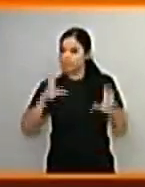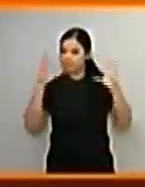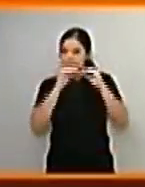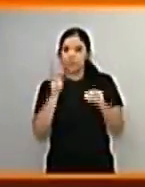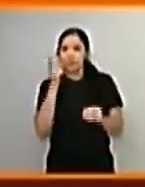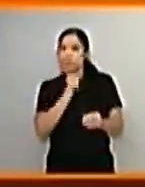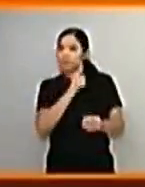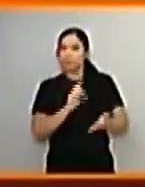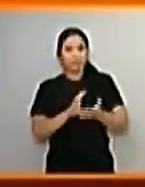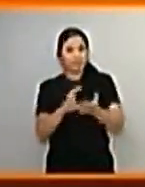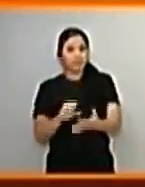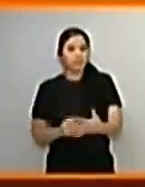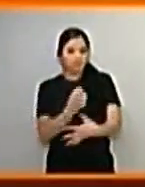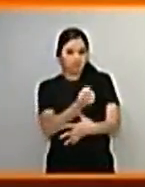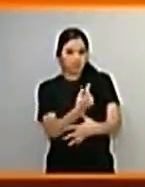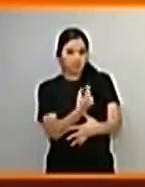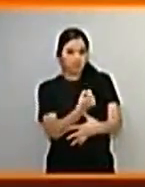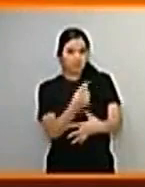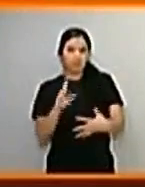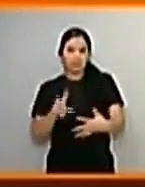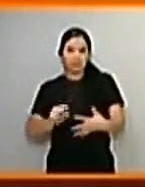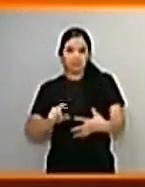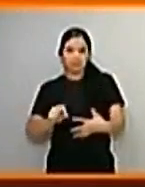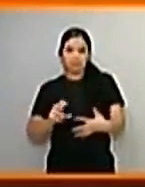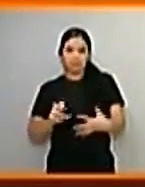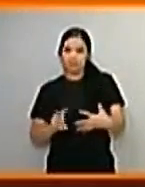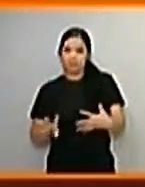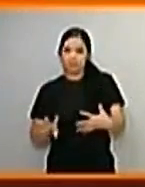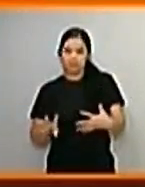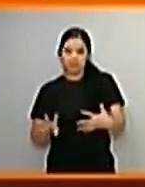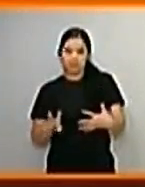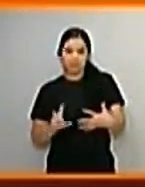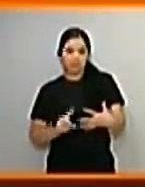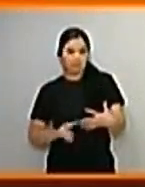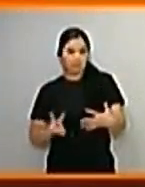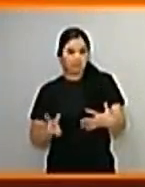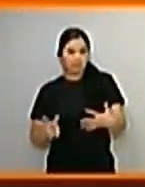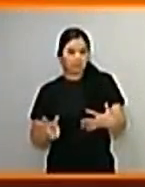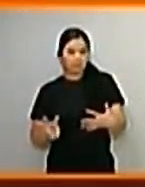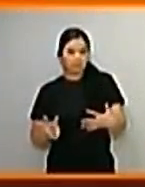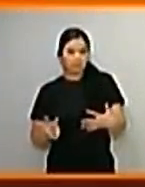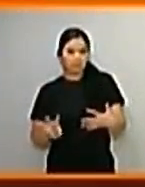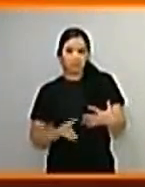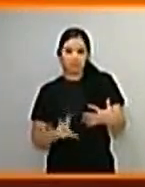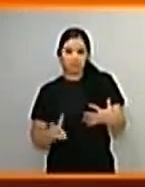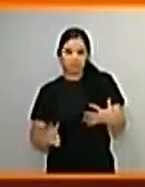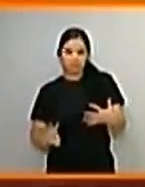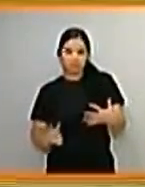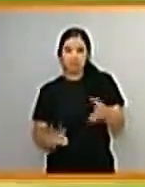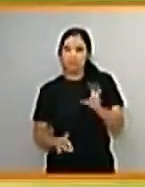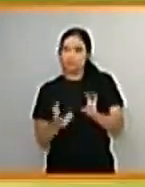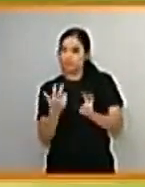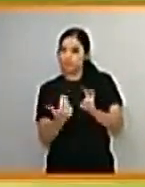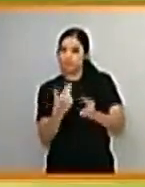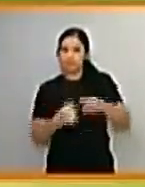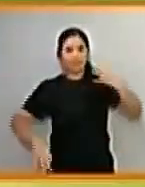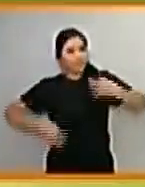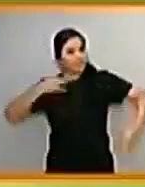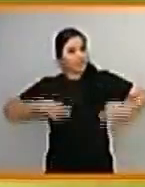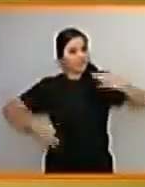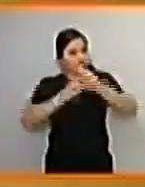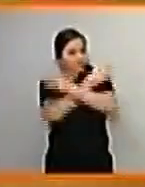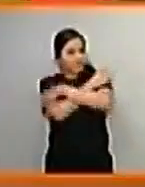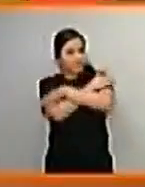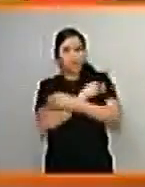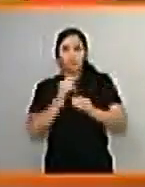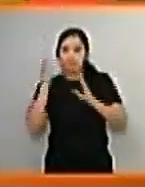Super Premio. 11, 20, 04, 26, 27 y 13. Muchísimas felicidades.